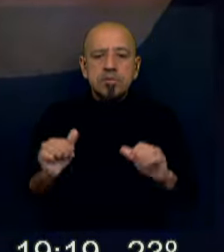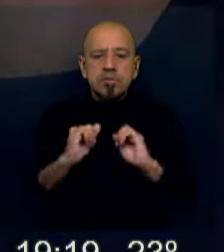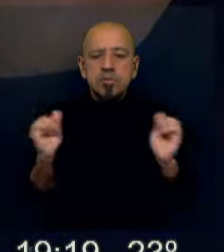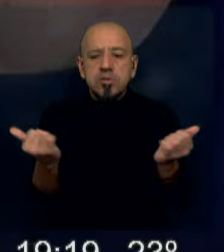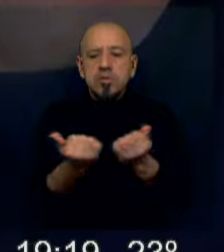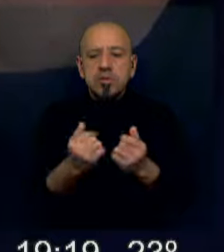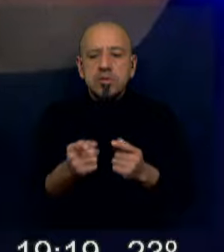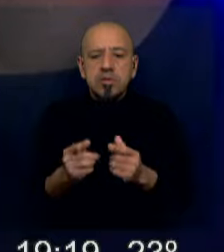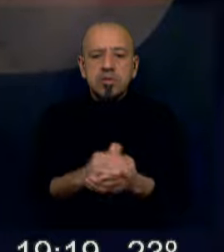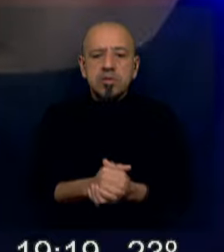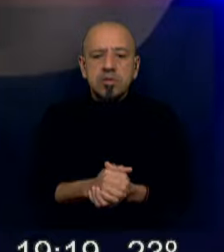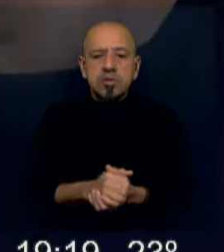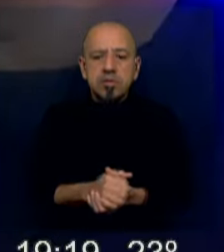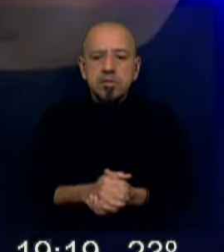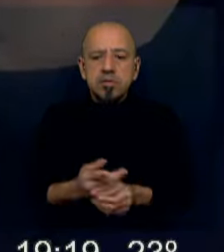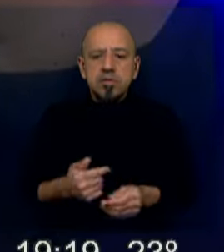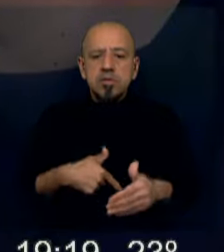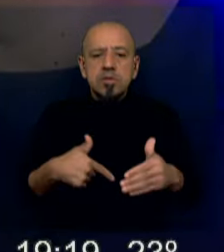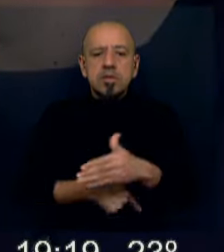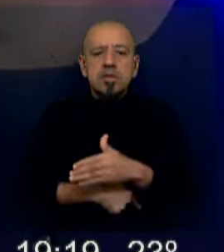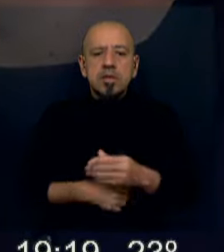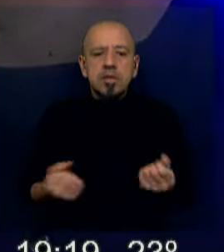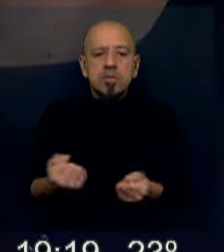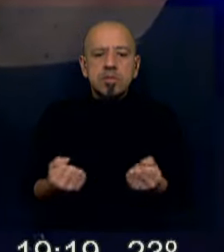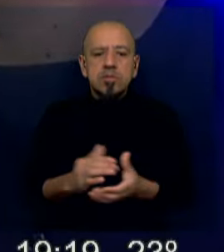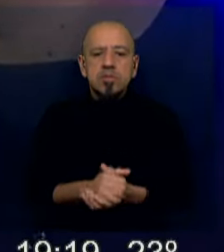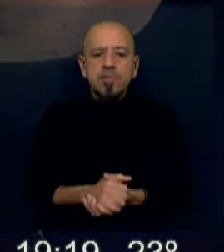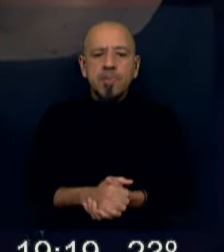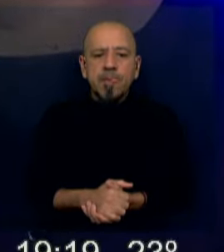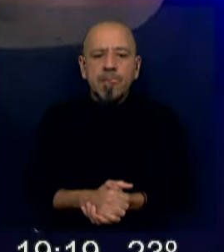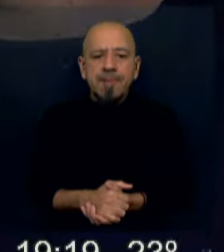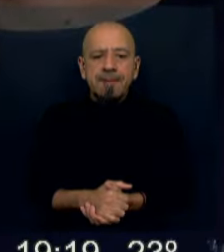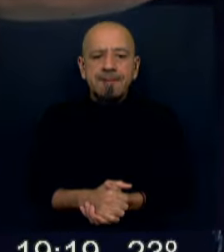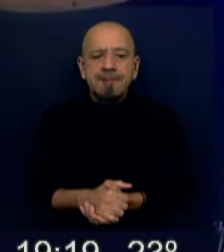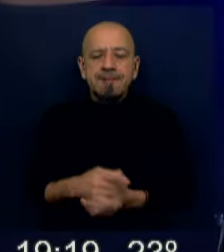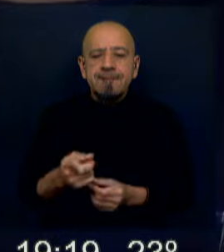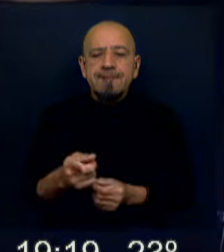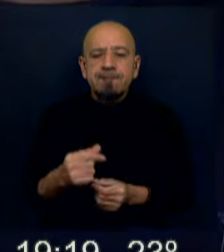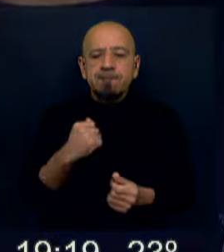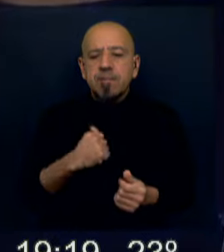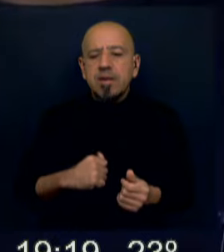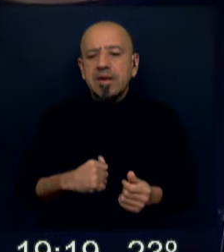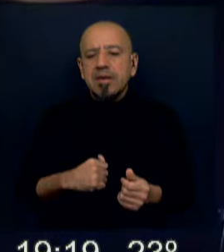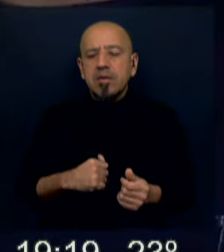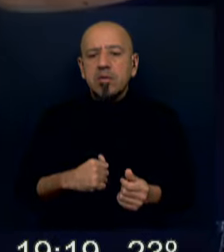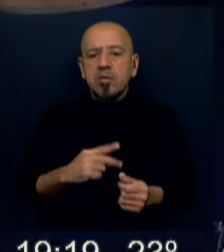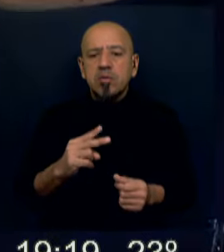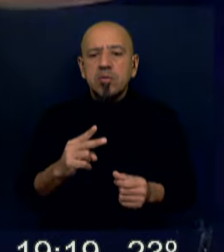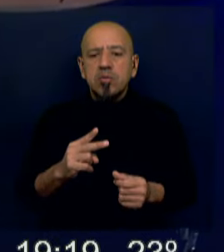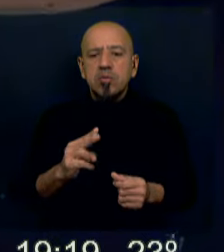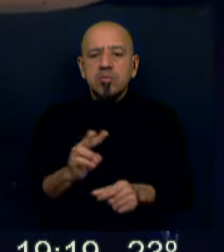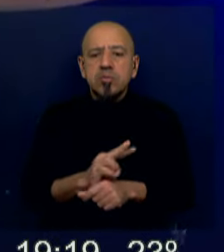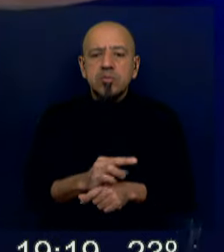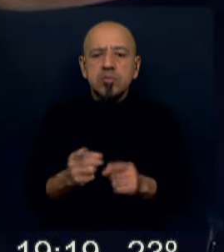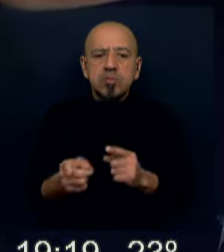no, creemos que no, que la tenía dentro del vehículo. También fue herido un guardia de seguridad de una empresa privada, ¿no? Sí,